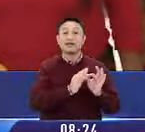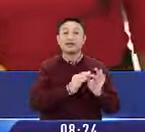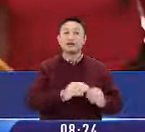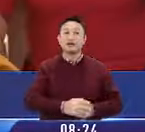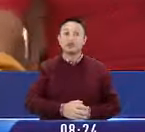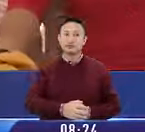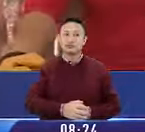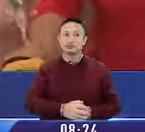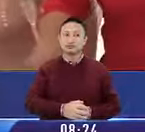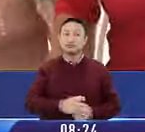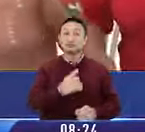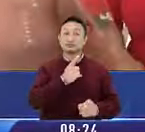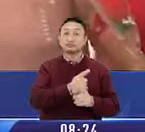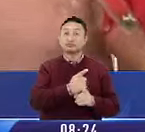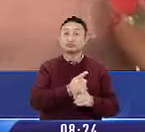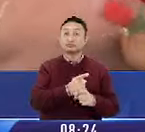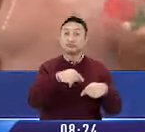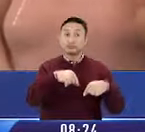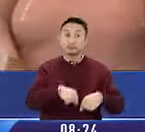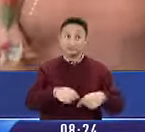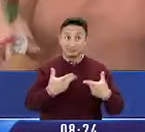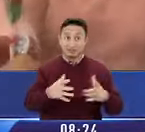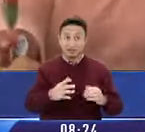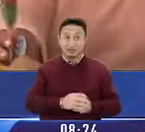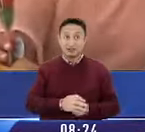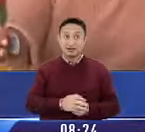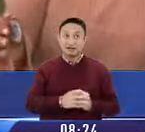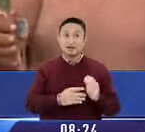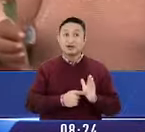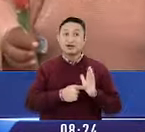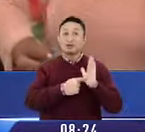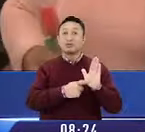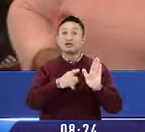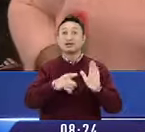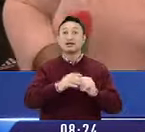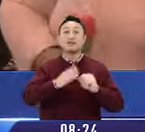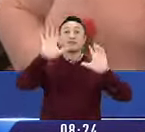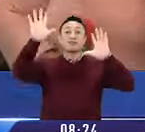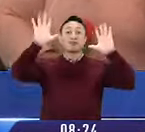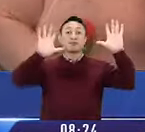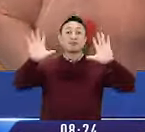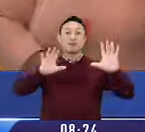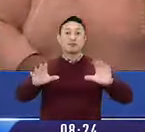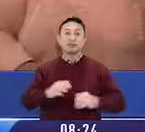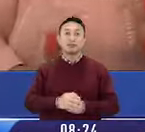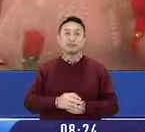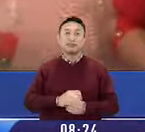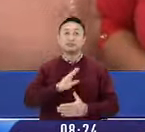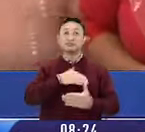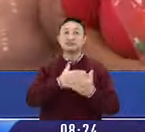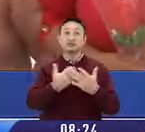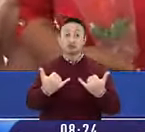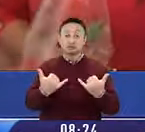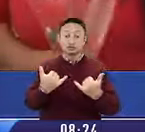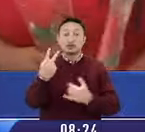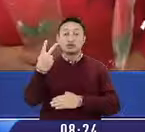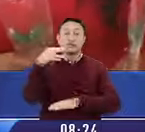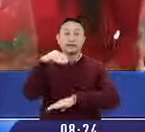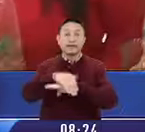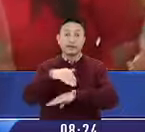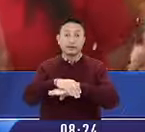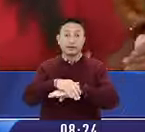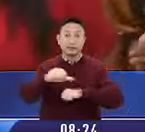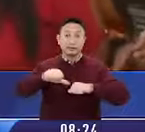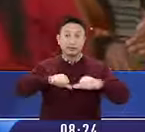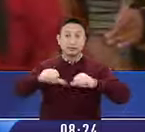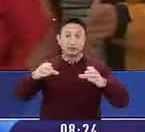Y por supuesto, acá estamos listos ya para indicarles acerca de esta feria. Feria que va a estar hasta el día de hoy a las 2 de la tarde aquí en la